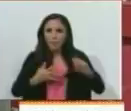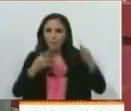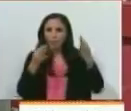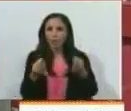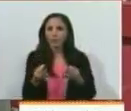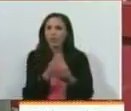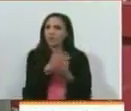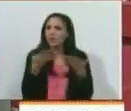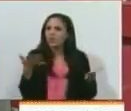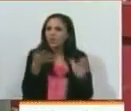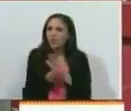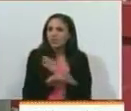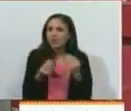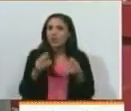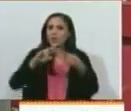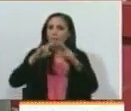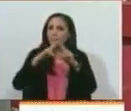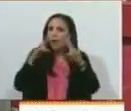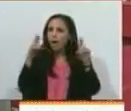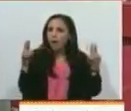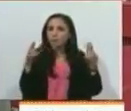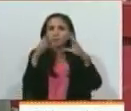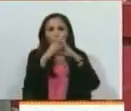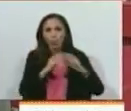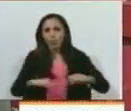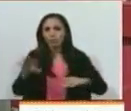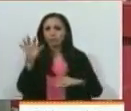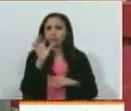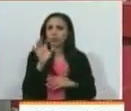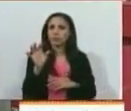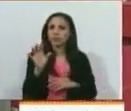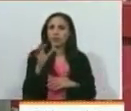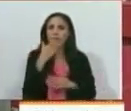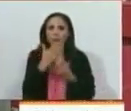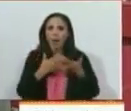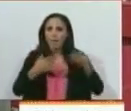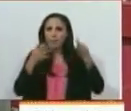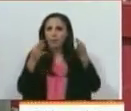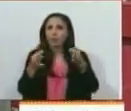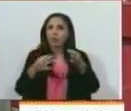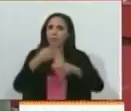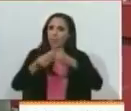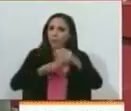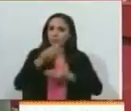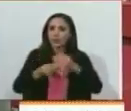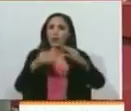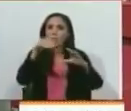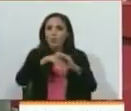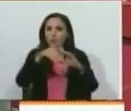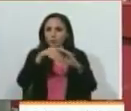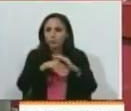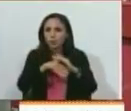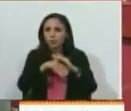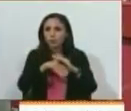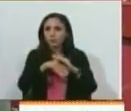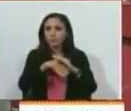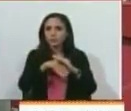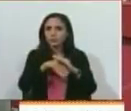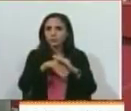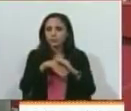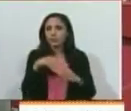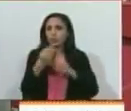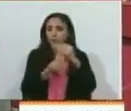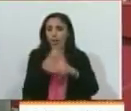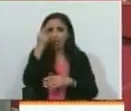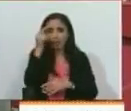país. Esa propuesta tiene que ver con la realización de las elecciones presidenciales que están